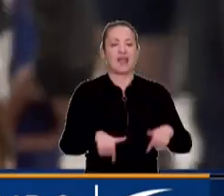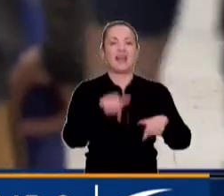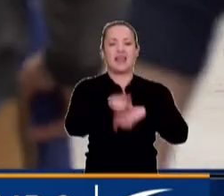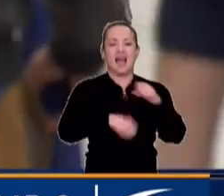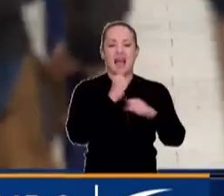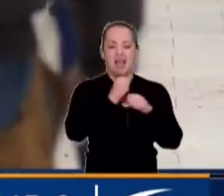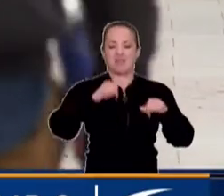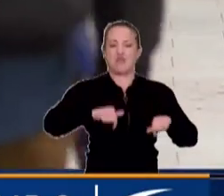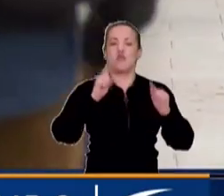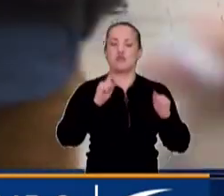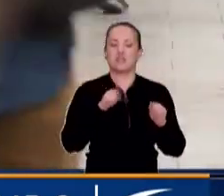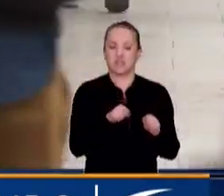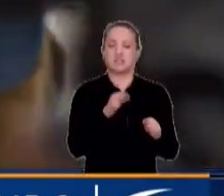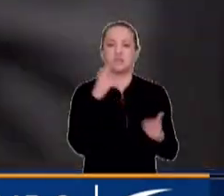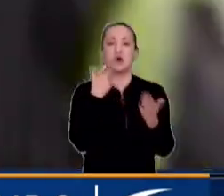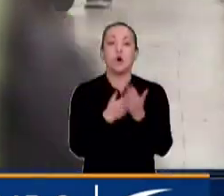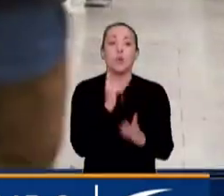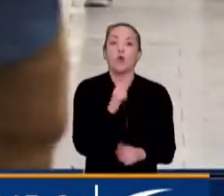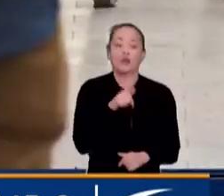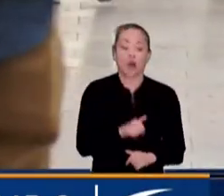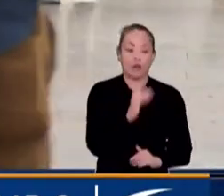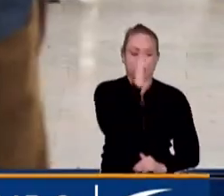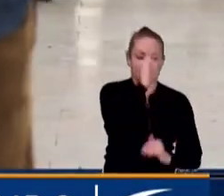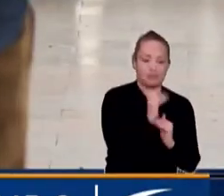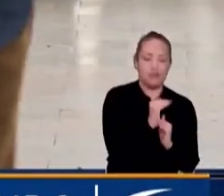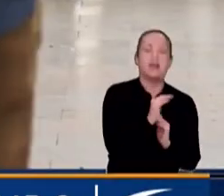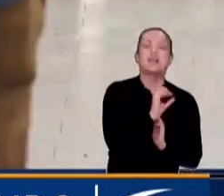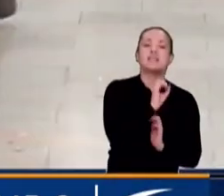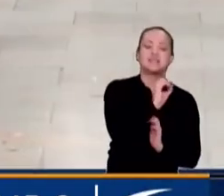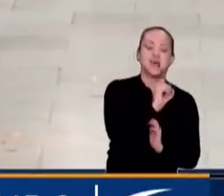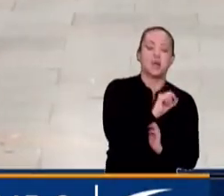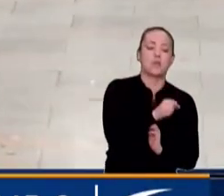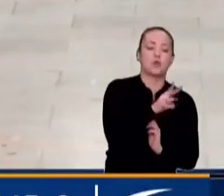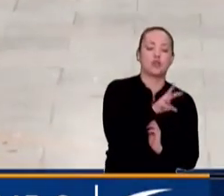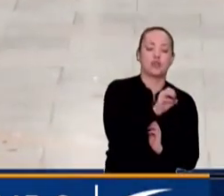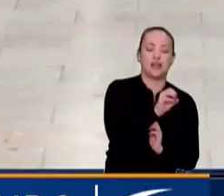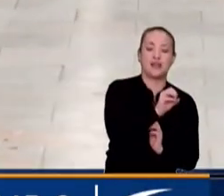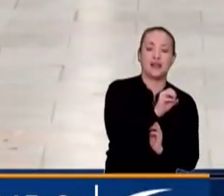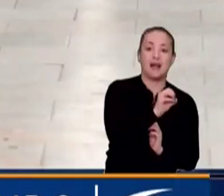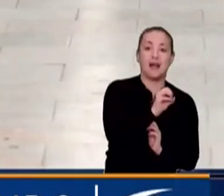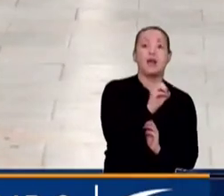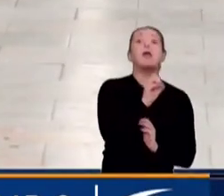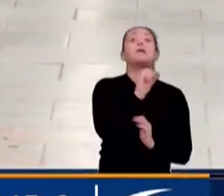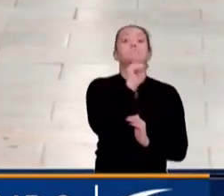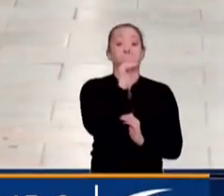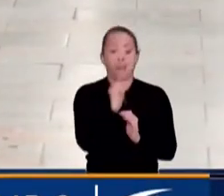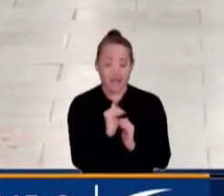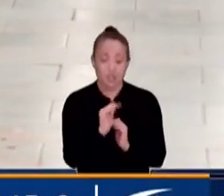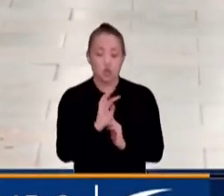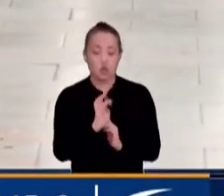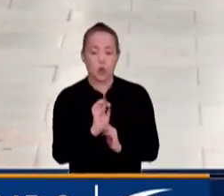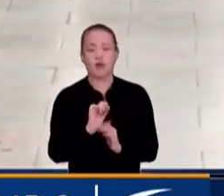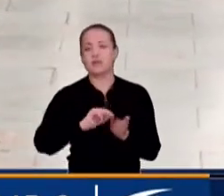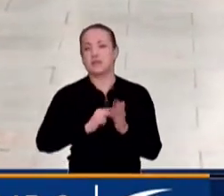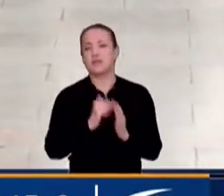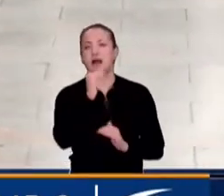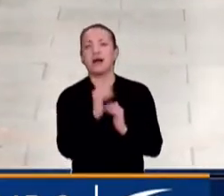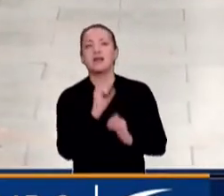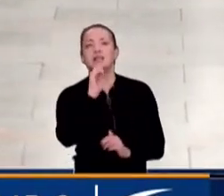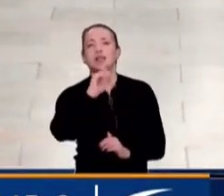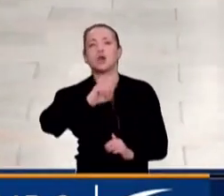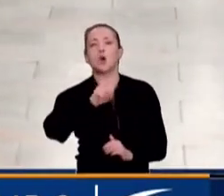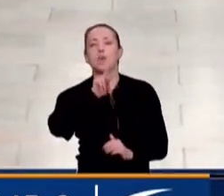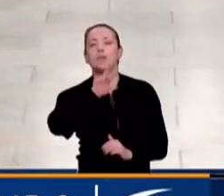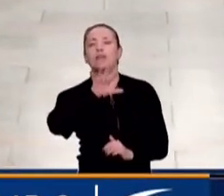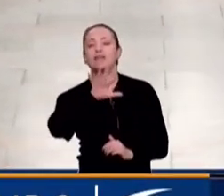consistente porque ahorita bajó 0.30. Y si bajamos al 9.9, baja al 0.25,